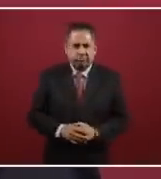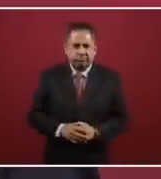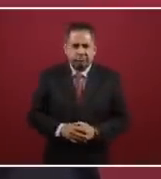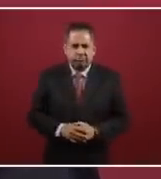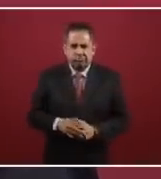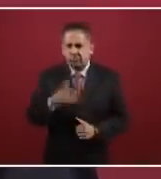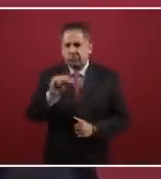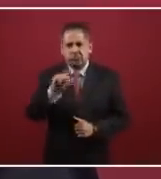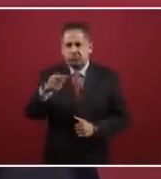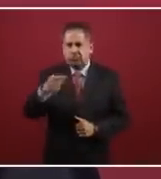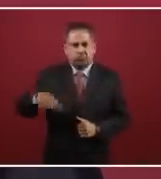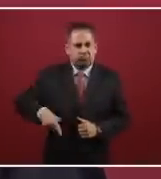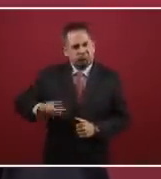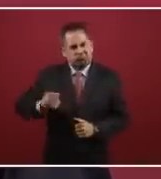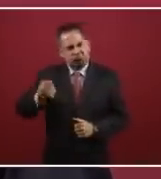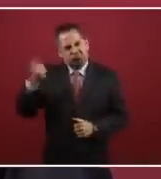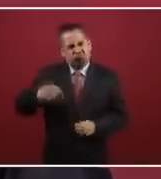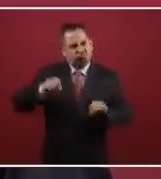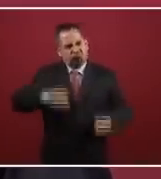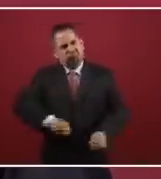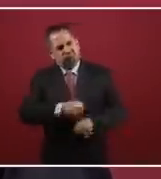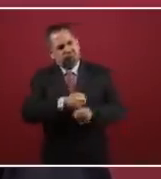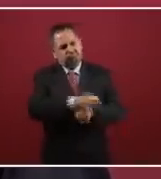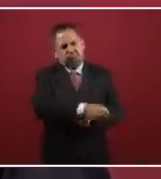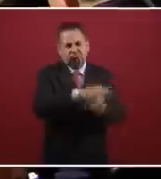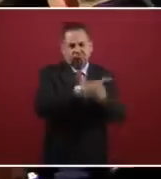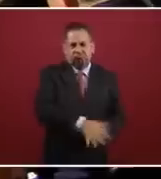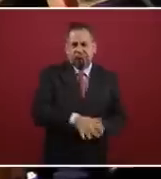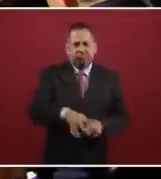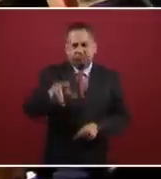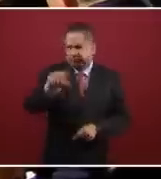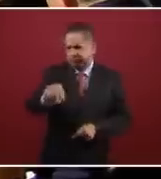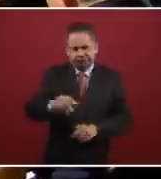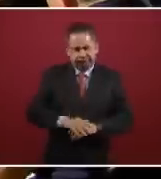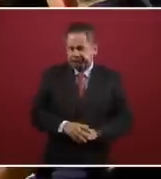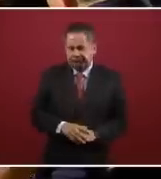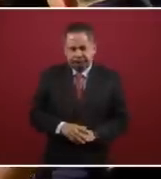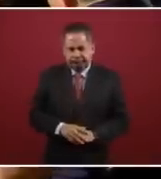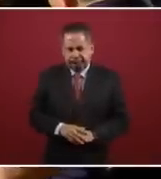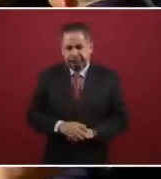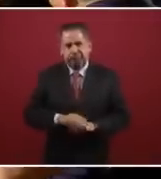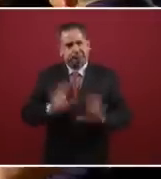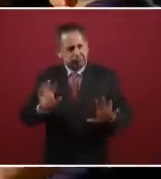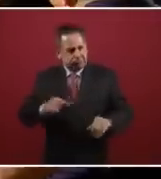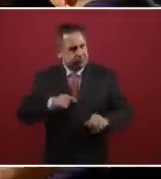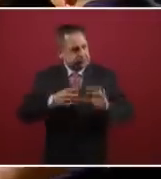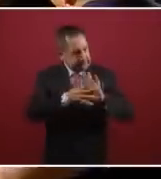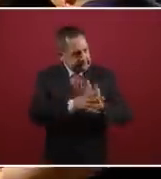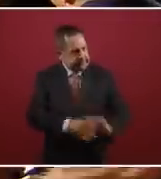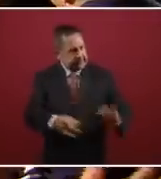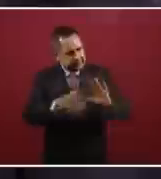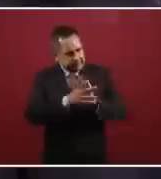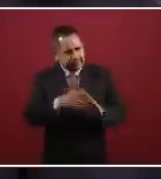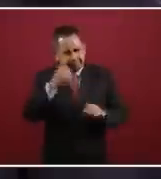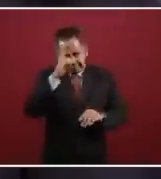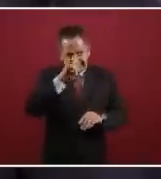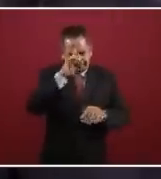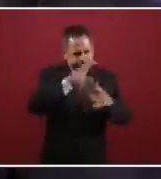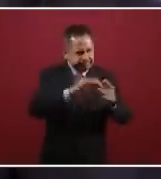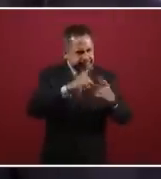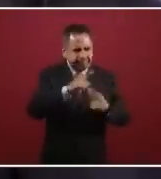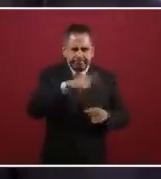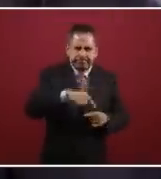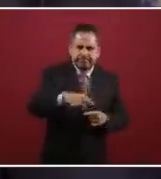Este no es un gobierno autoritario. O sea, vamos a convencer, a persuadir de